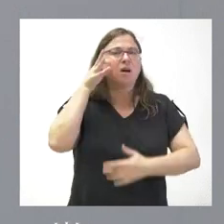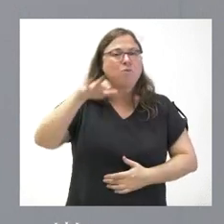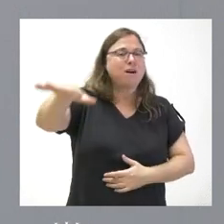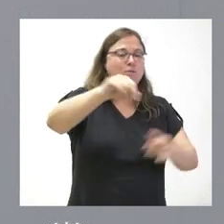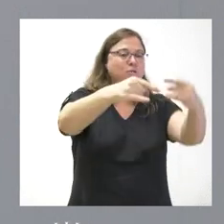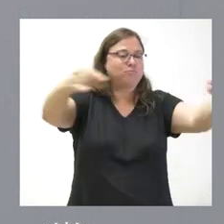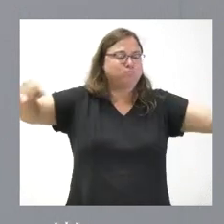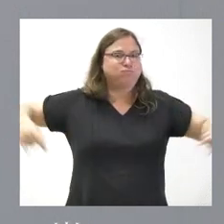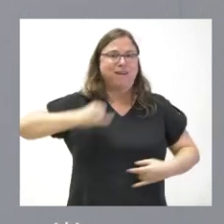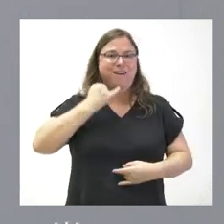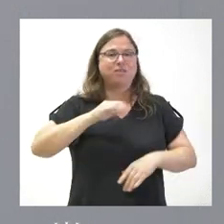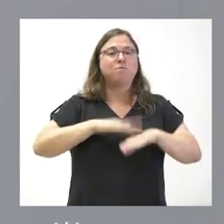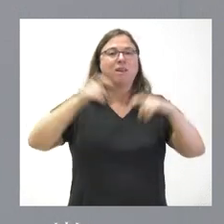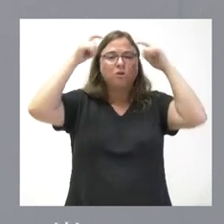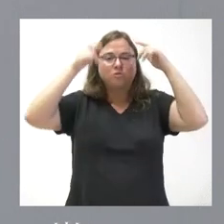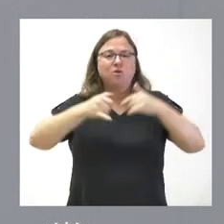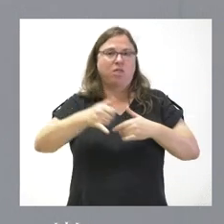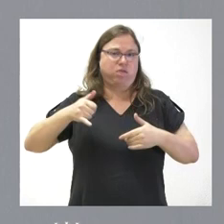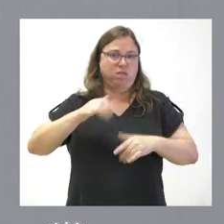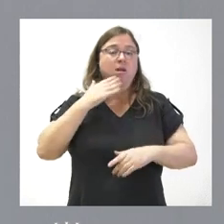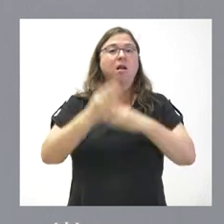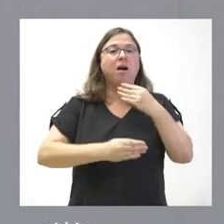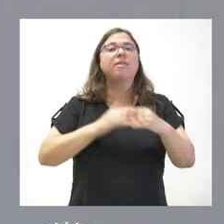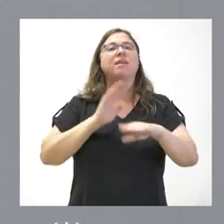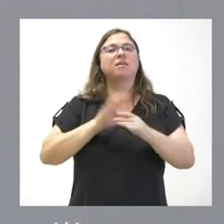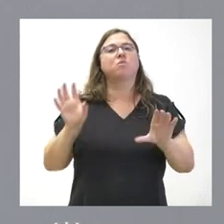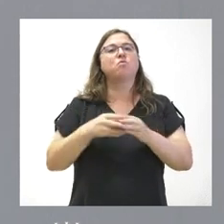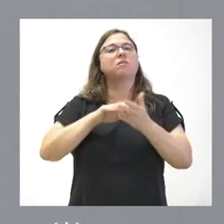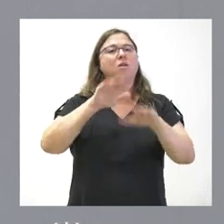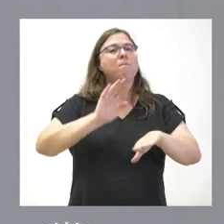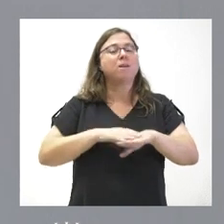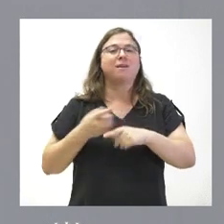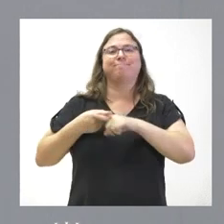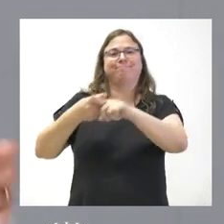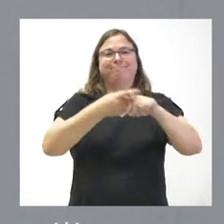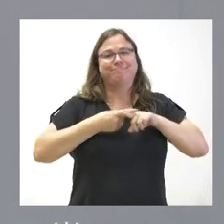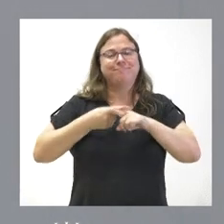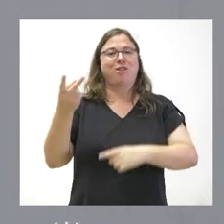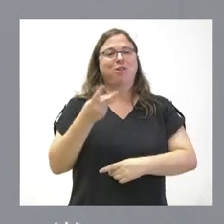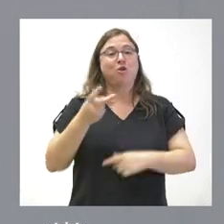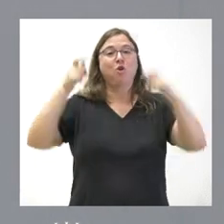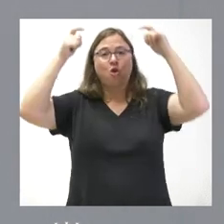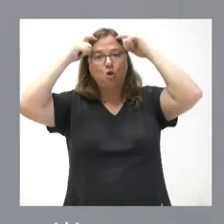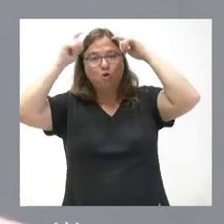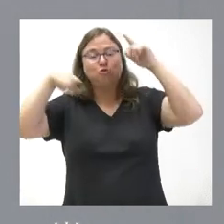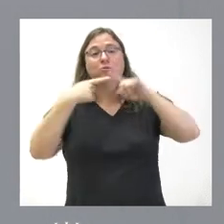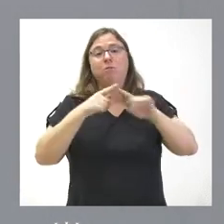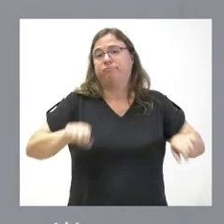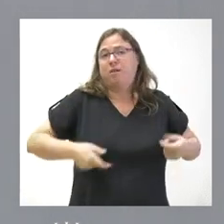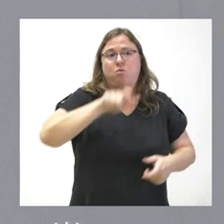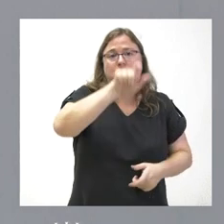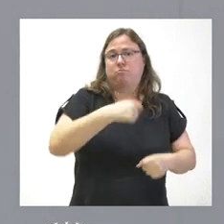es un paso más que lleva a cabo la junta de Castilla y León en favor de la coexistencia del oso pardo con las actividades